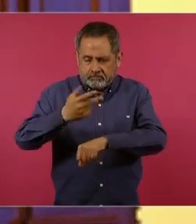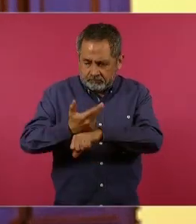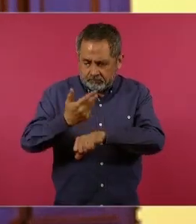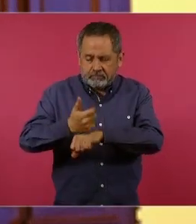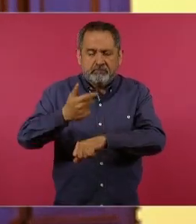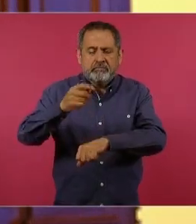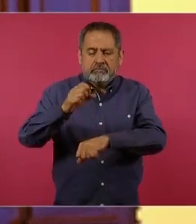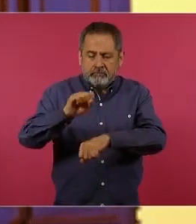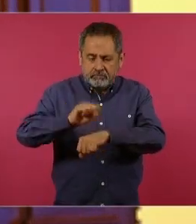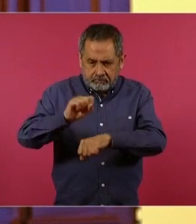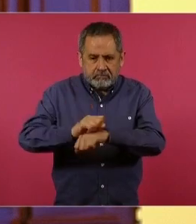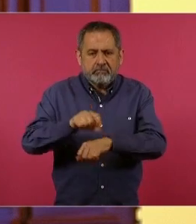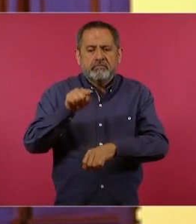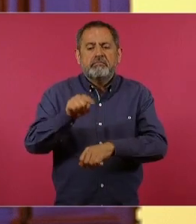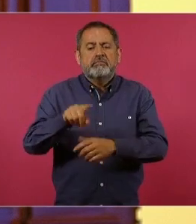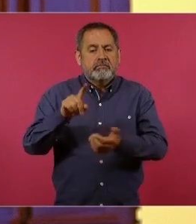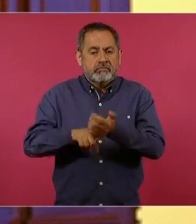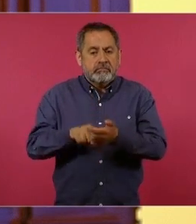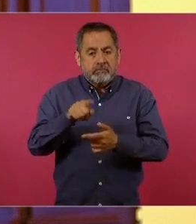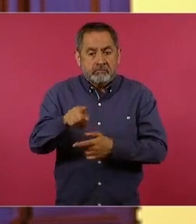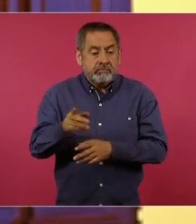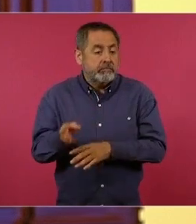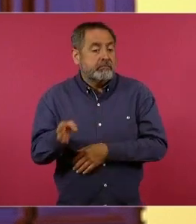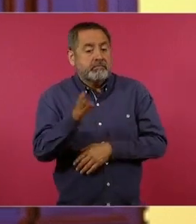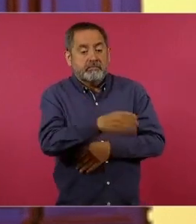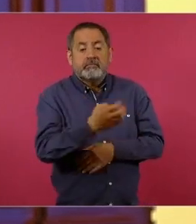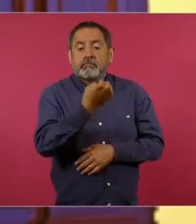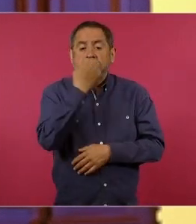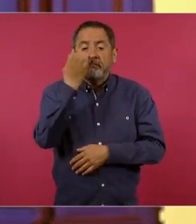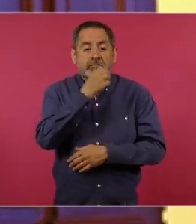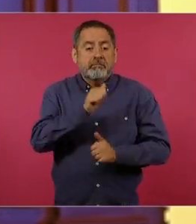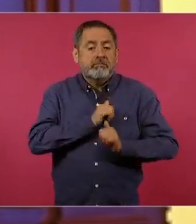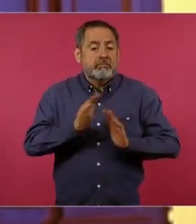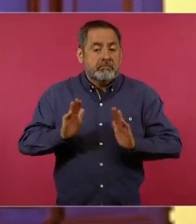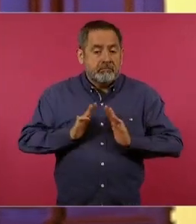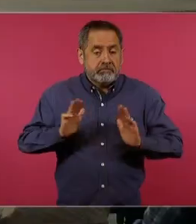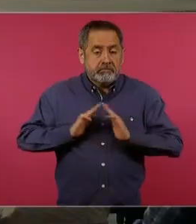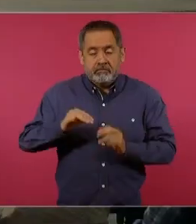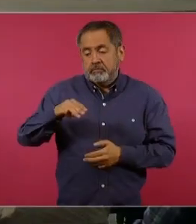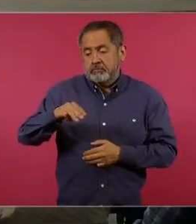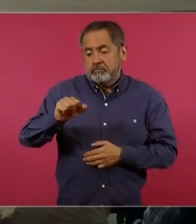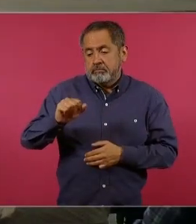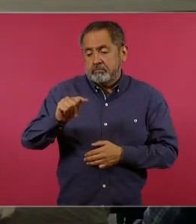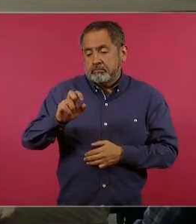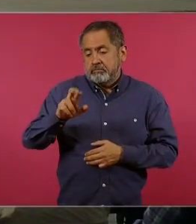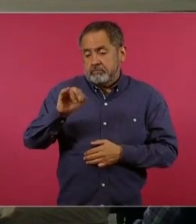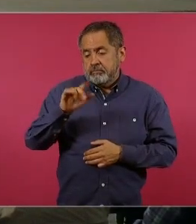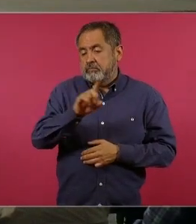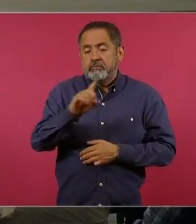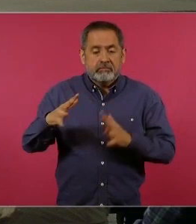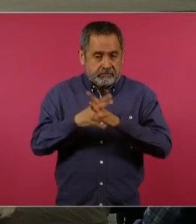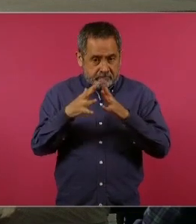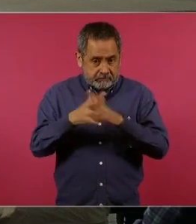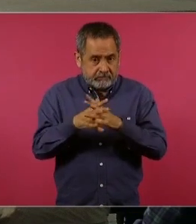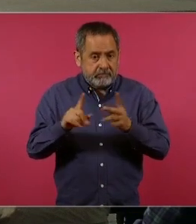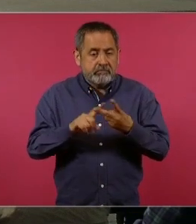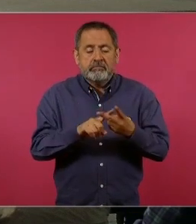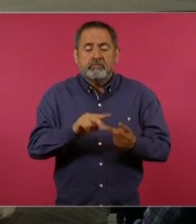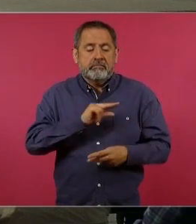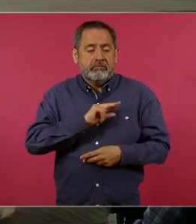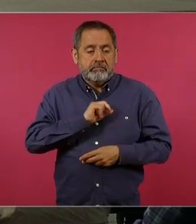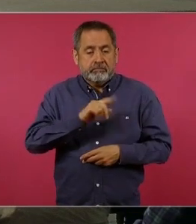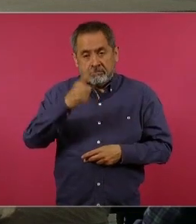secundaria, y existen dos planteles de educación militar, que es la Escuela Militar de Materiales de Guerra y la Escuela Militar de Especialistas de la Fuerza